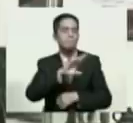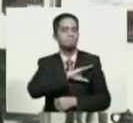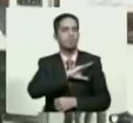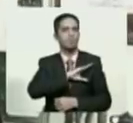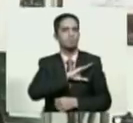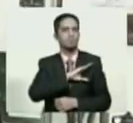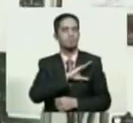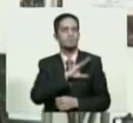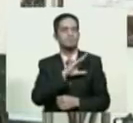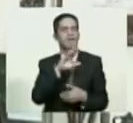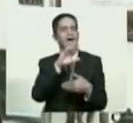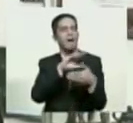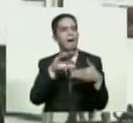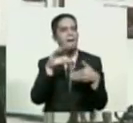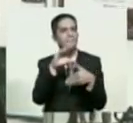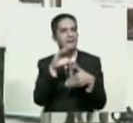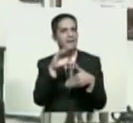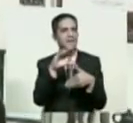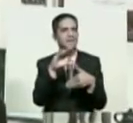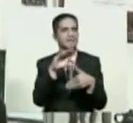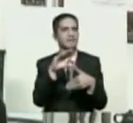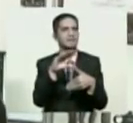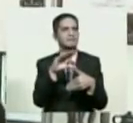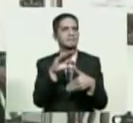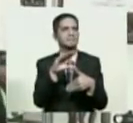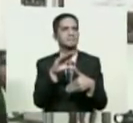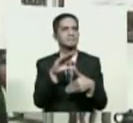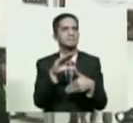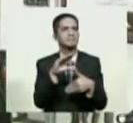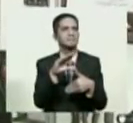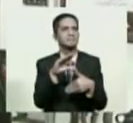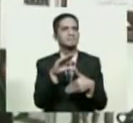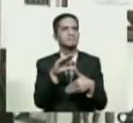que es la visión que pone el acento en la